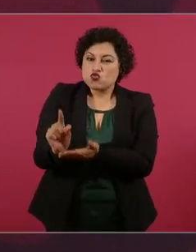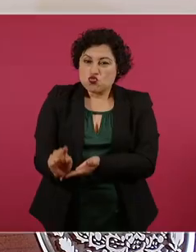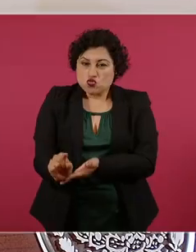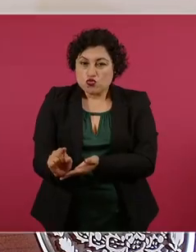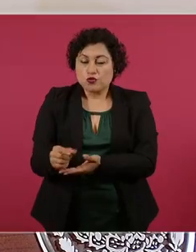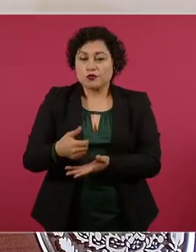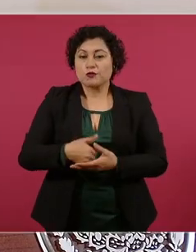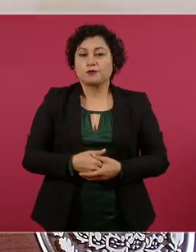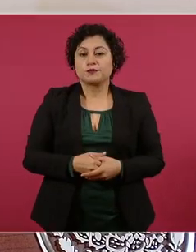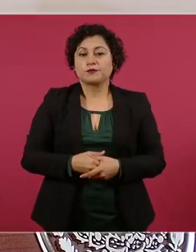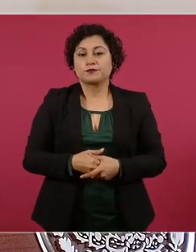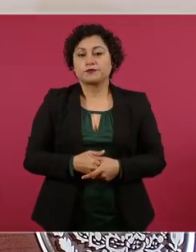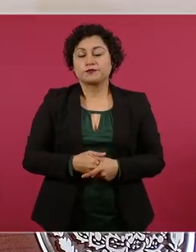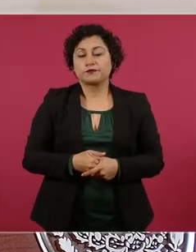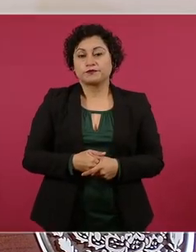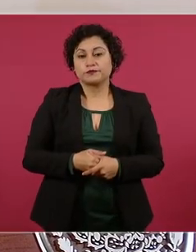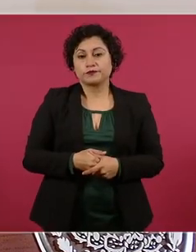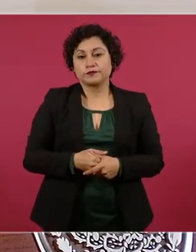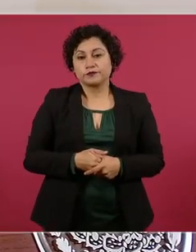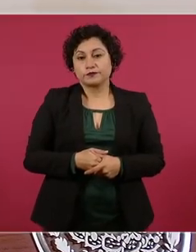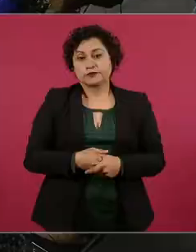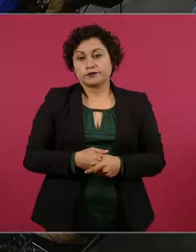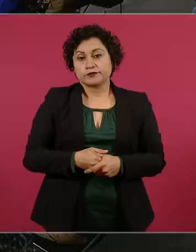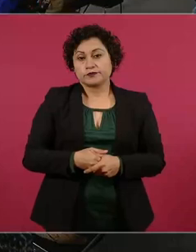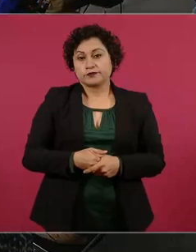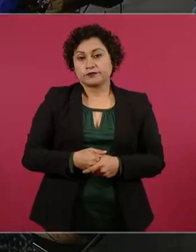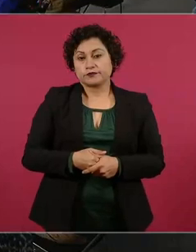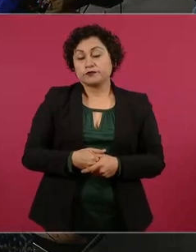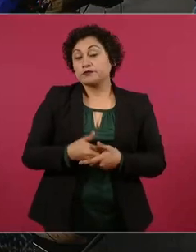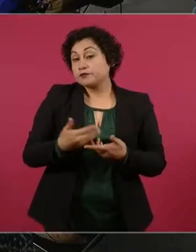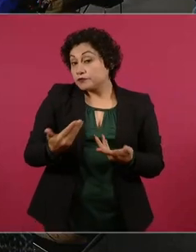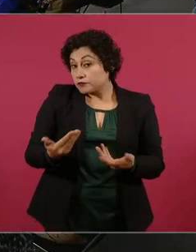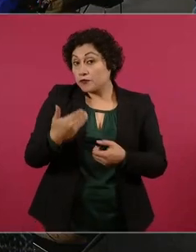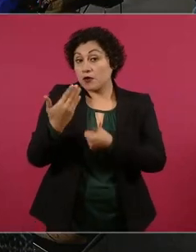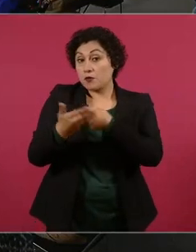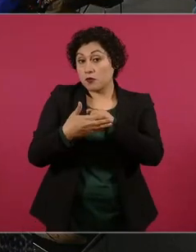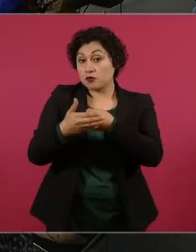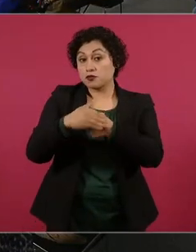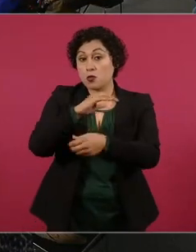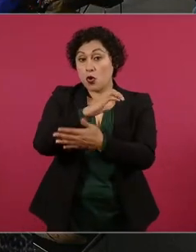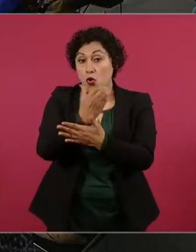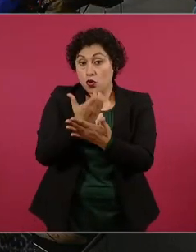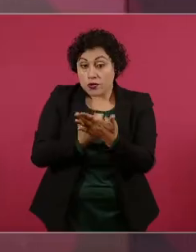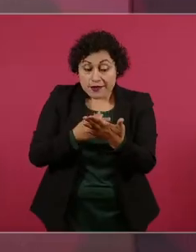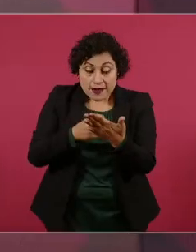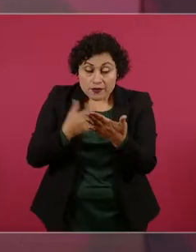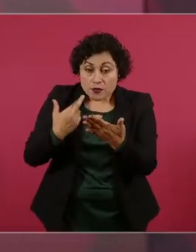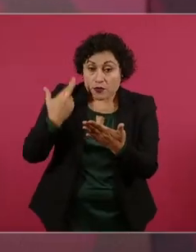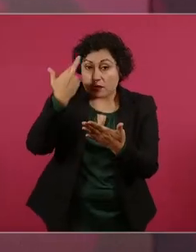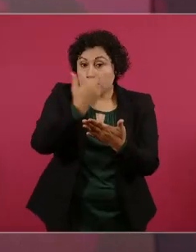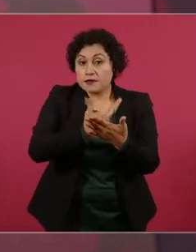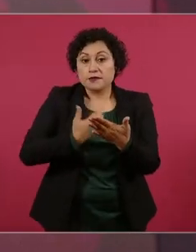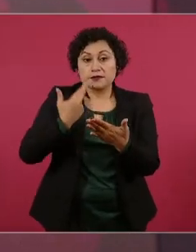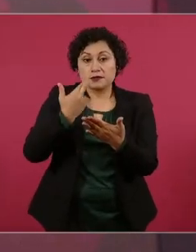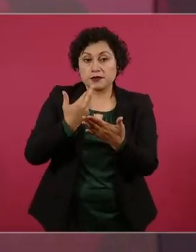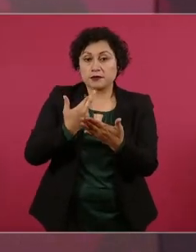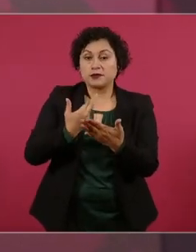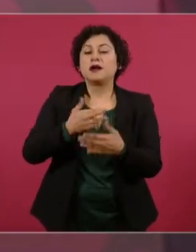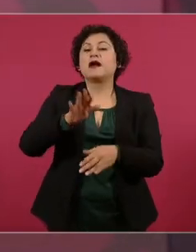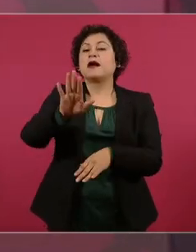y viene la revisión del contrato. ahí, por cierto, te encargo,